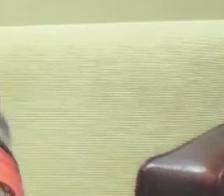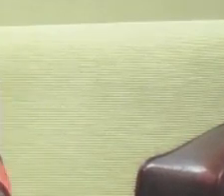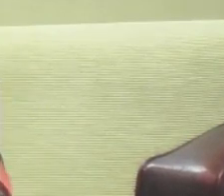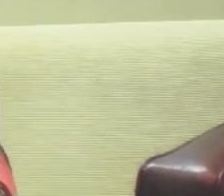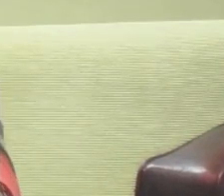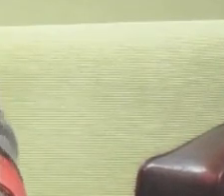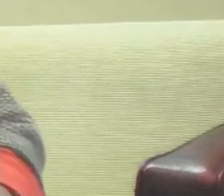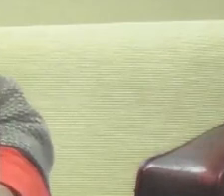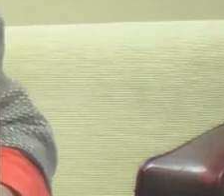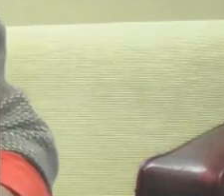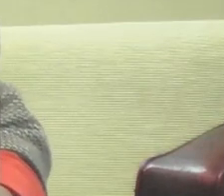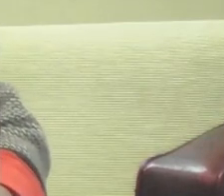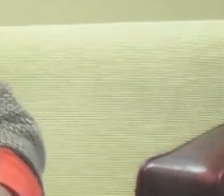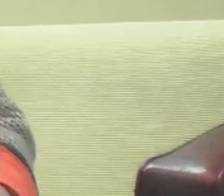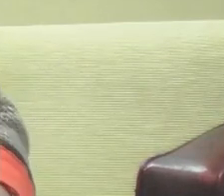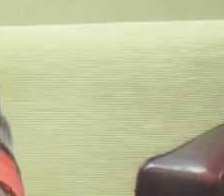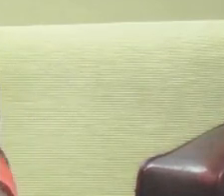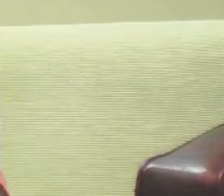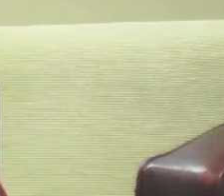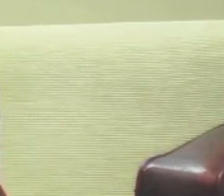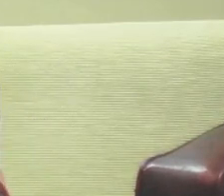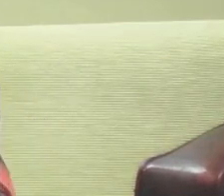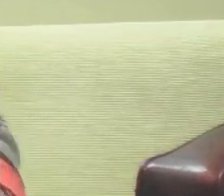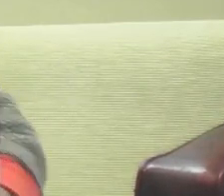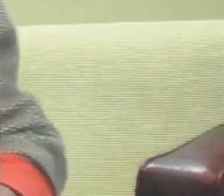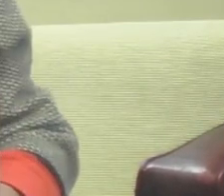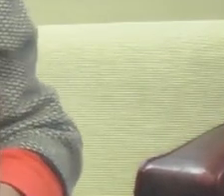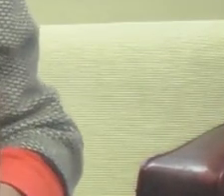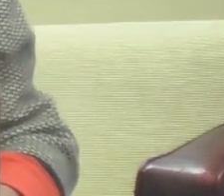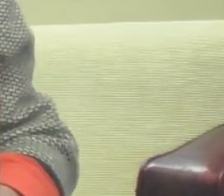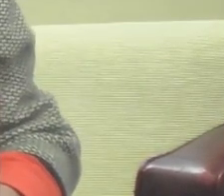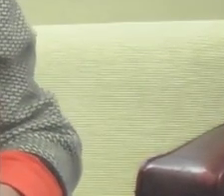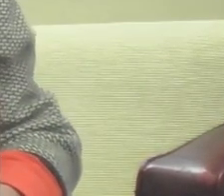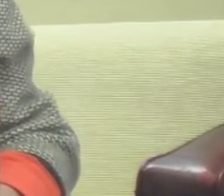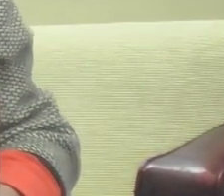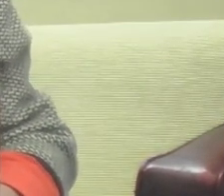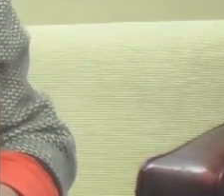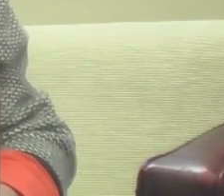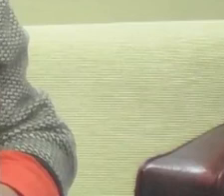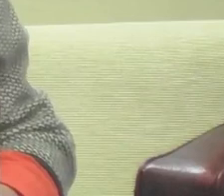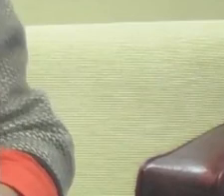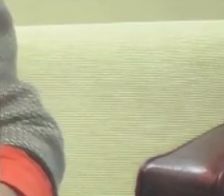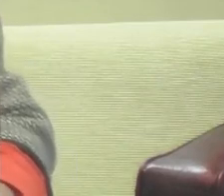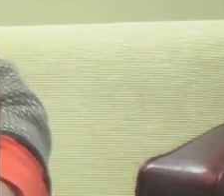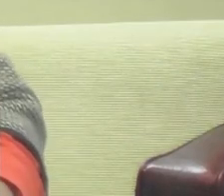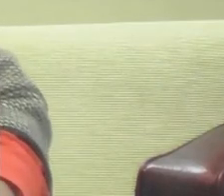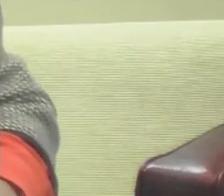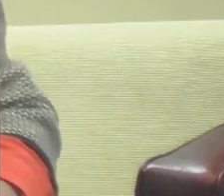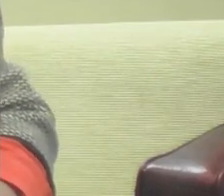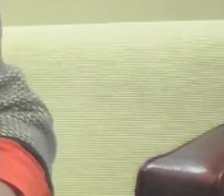travesti trans en la provincia de Santa Fe Así que también es atinado traerlo este día al recinto